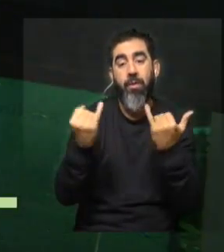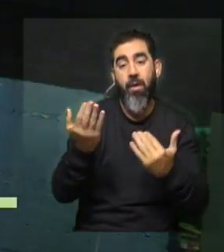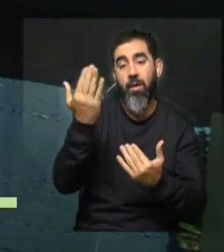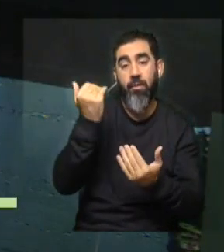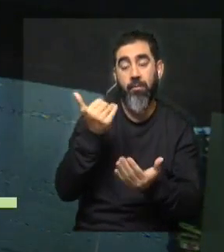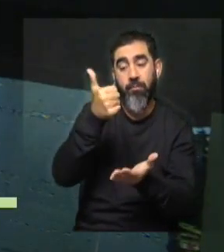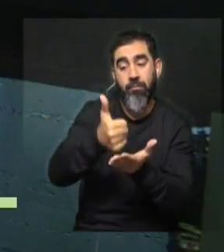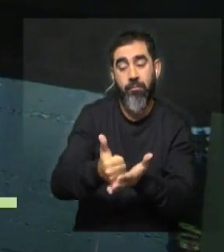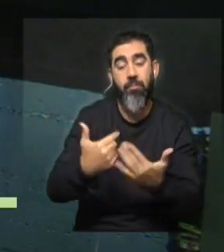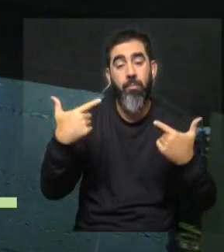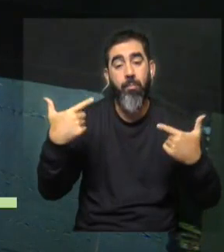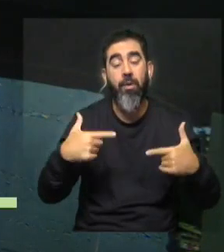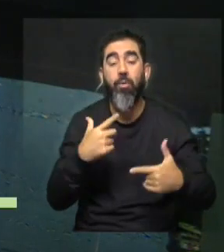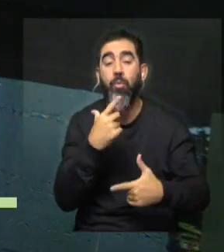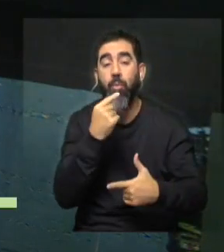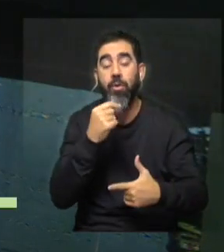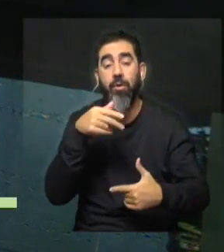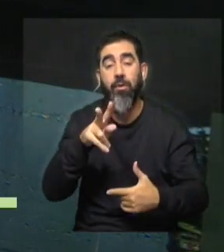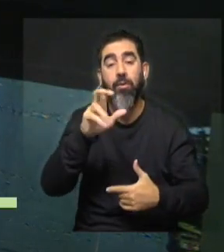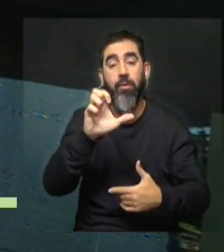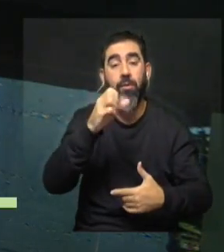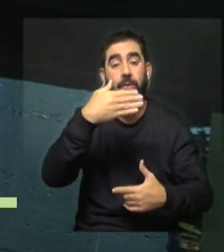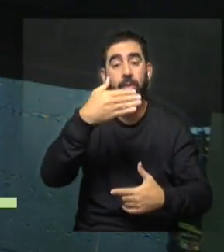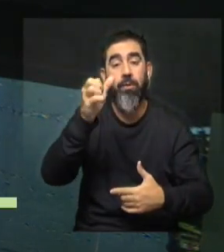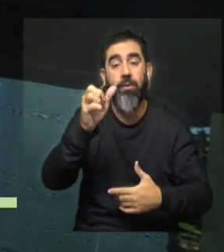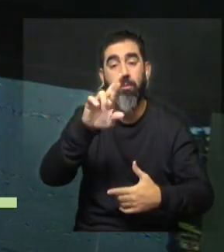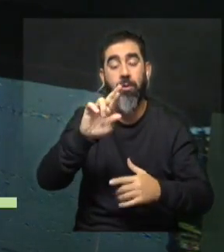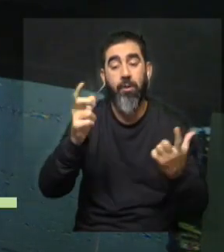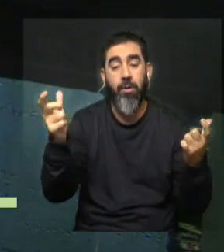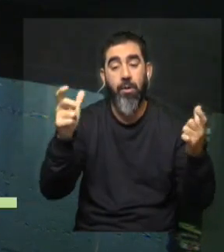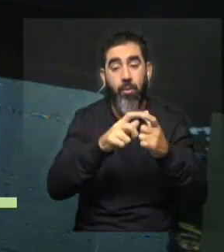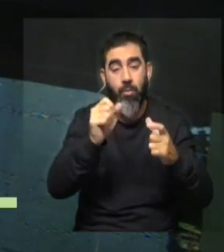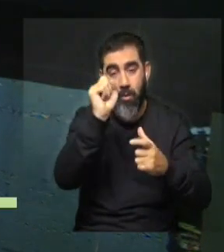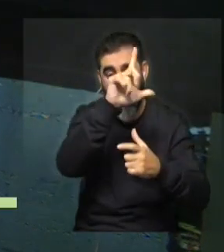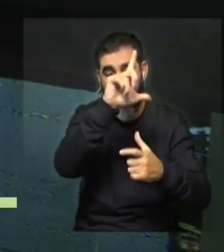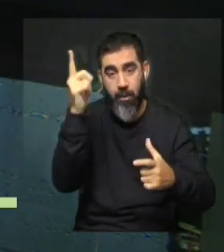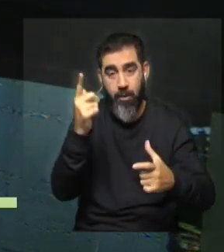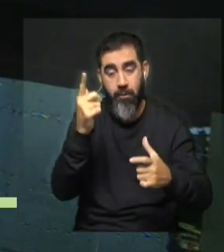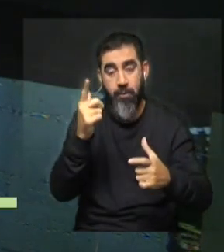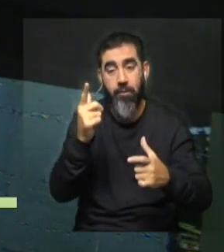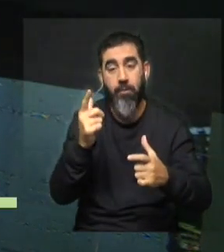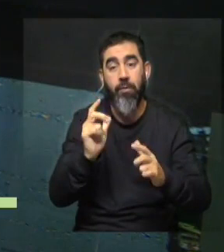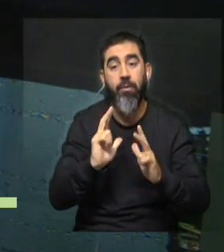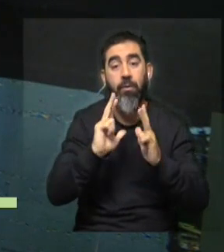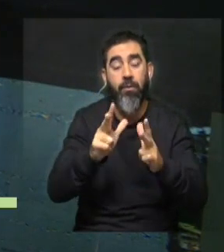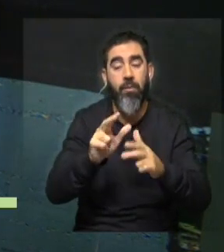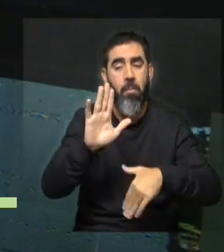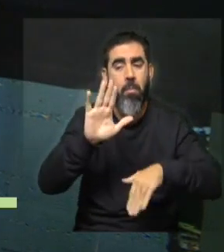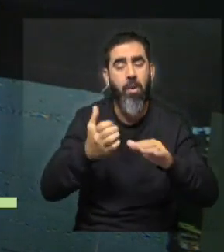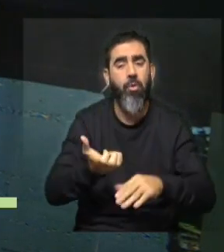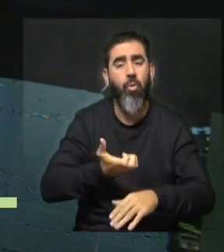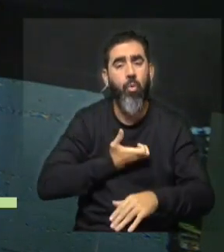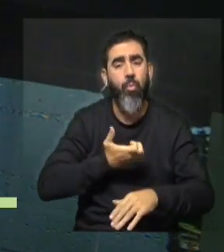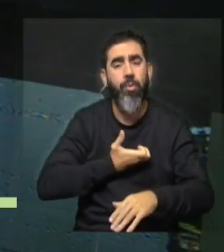interpelación el ministro del interior Luis Alberto Hebert se reunió con el presidente de la república Luis la calle y adjudicó el aumento de